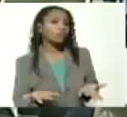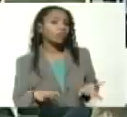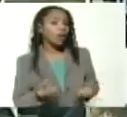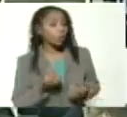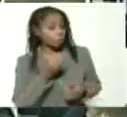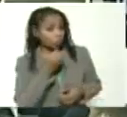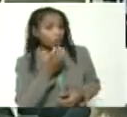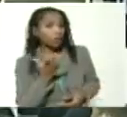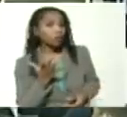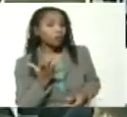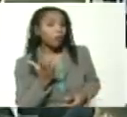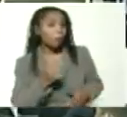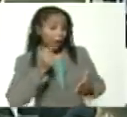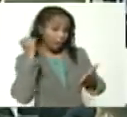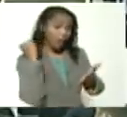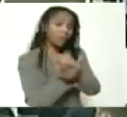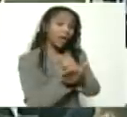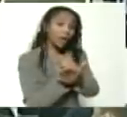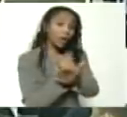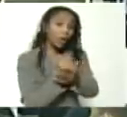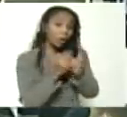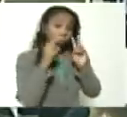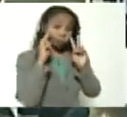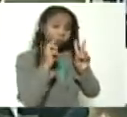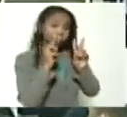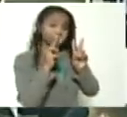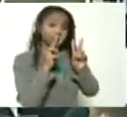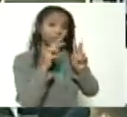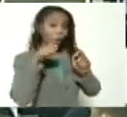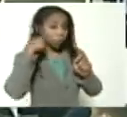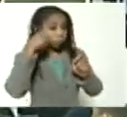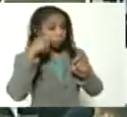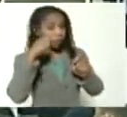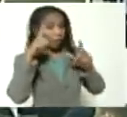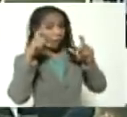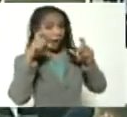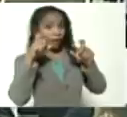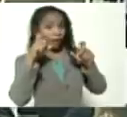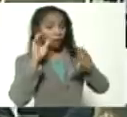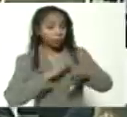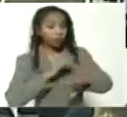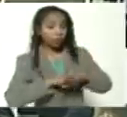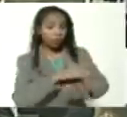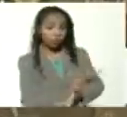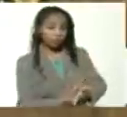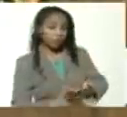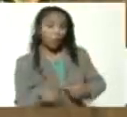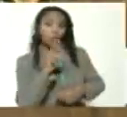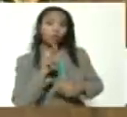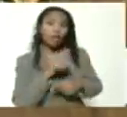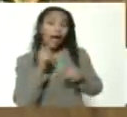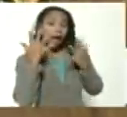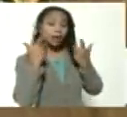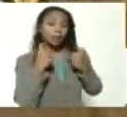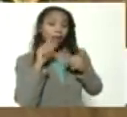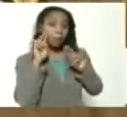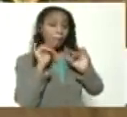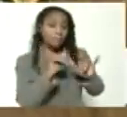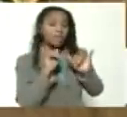Bueno, para matarlo en vivo y directo, grabar las imágenes con los hechos de sangre y luego utilizar el animal y la